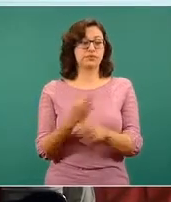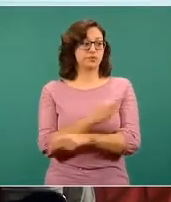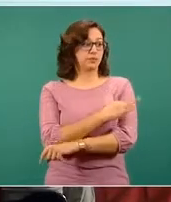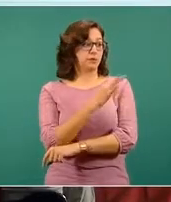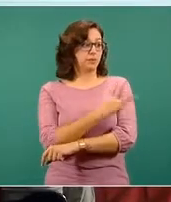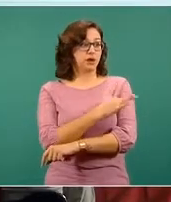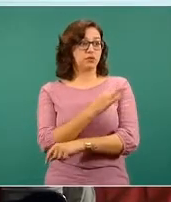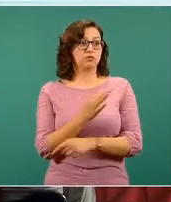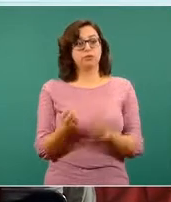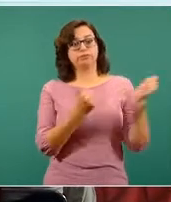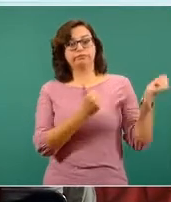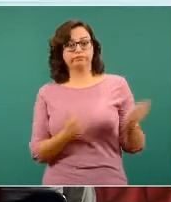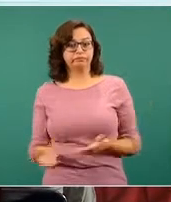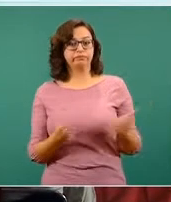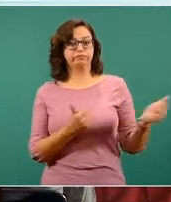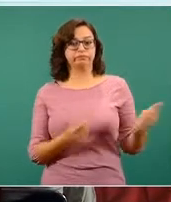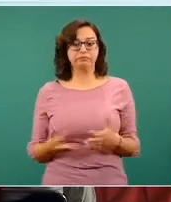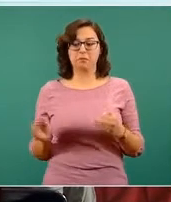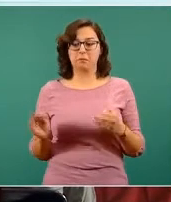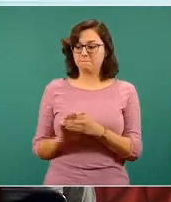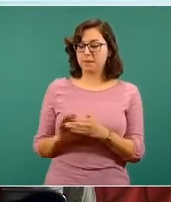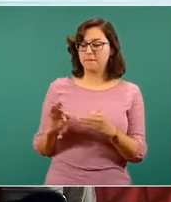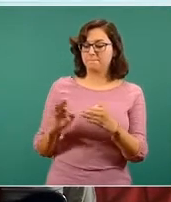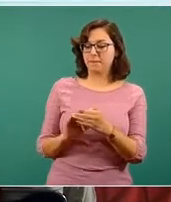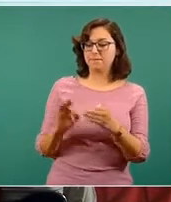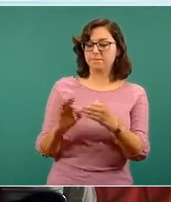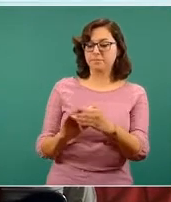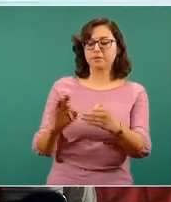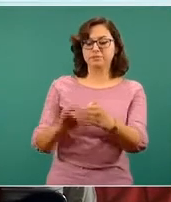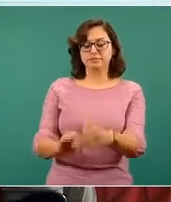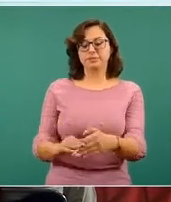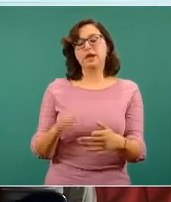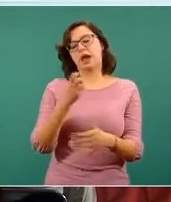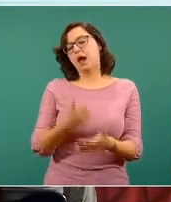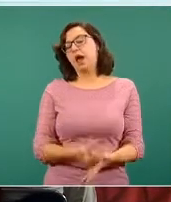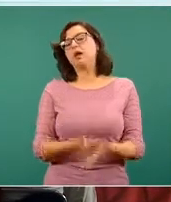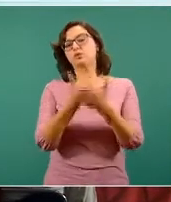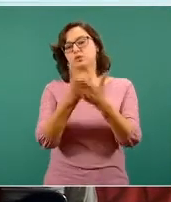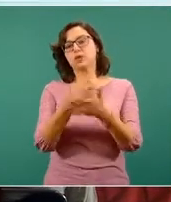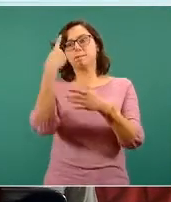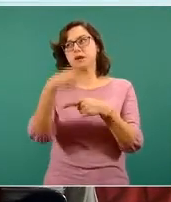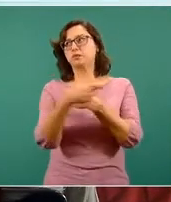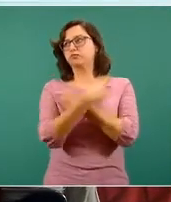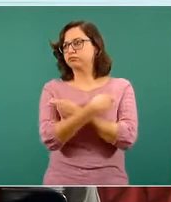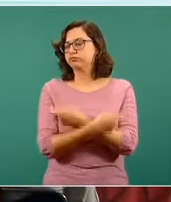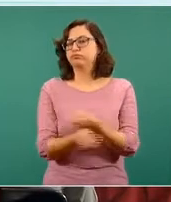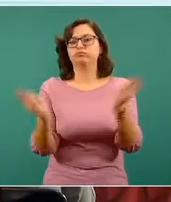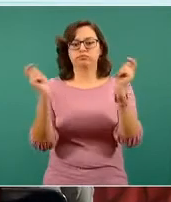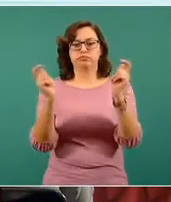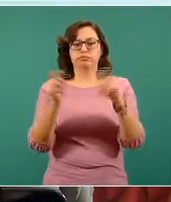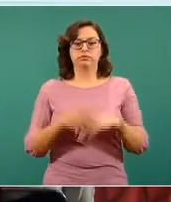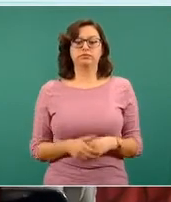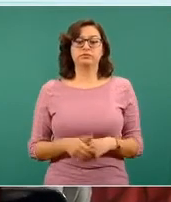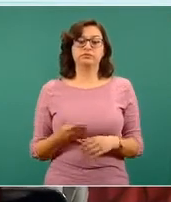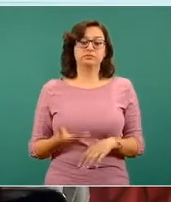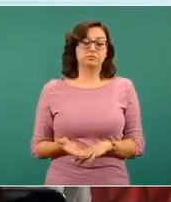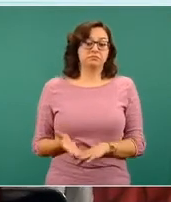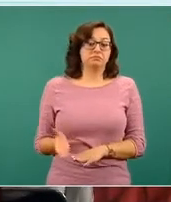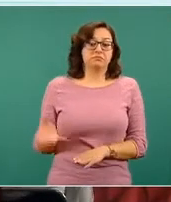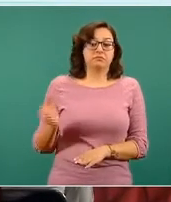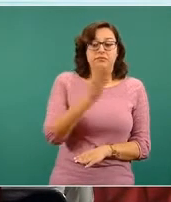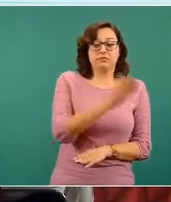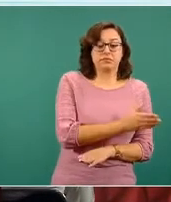más continuo y más copioso por parte de las distintas compañías que abastecen. Al inicio fue